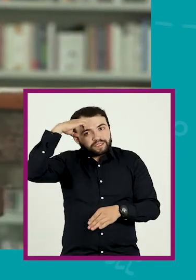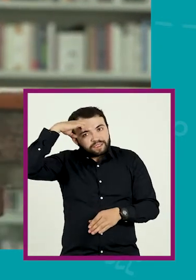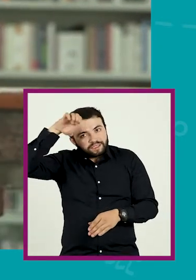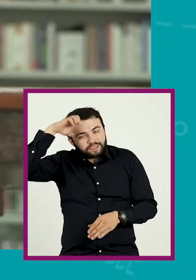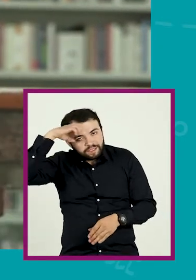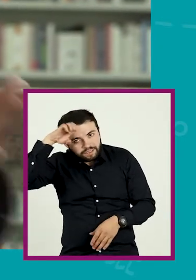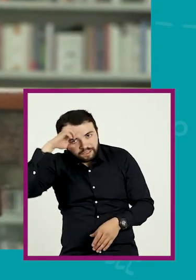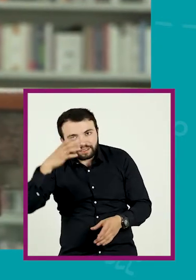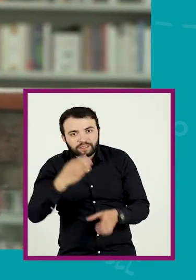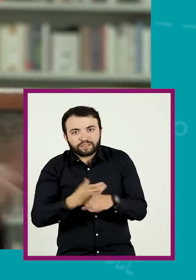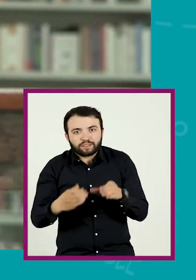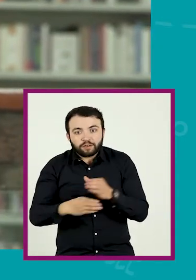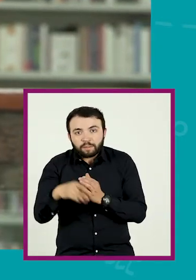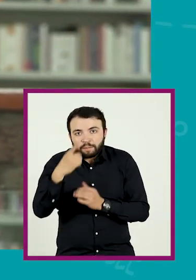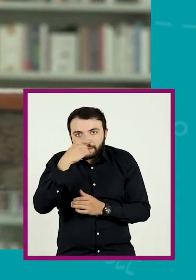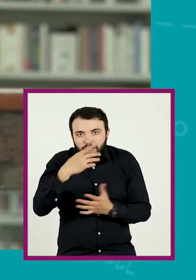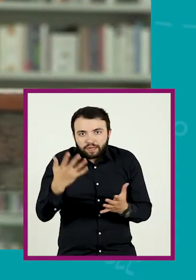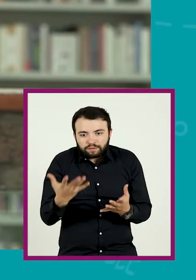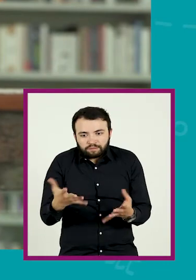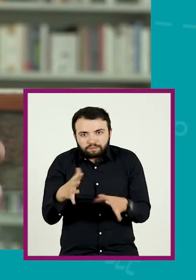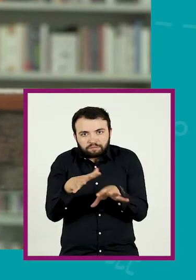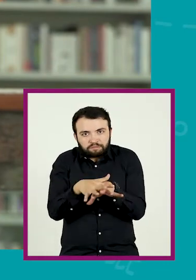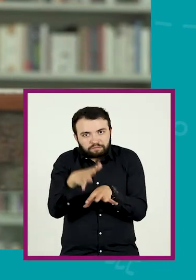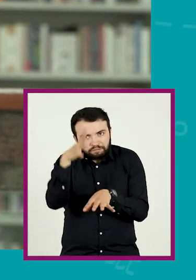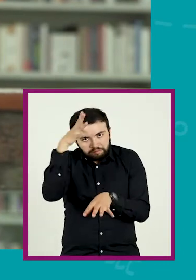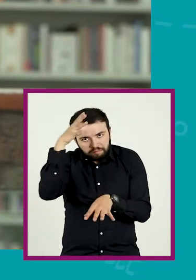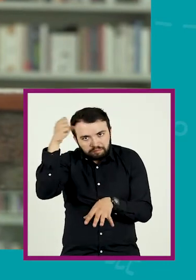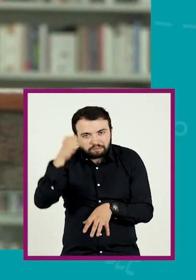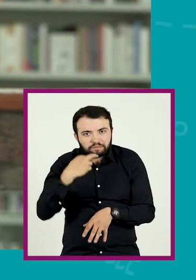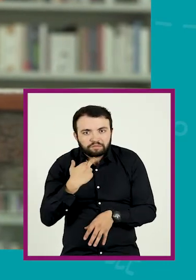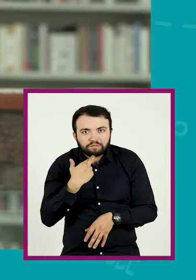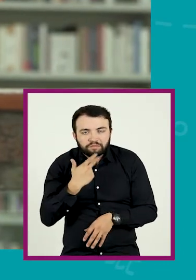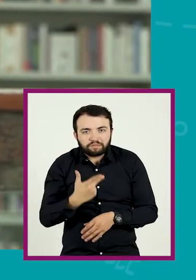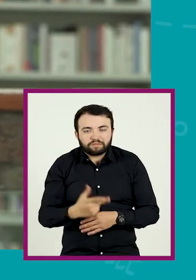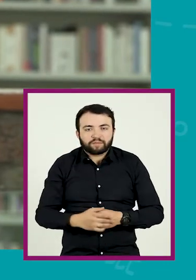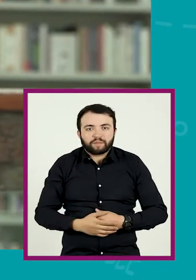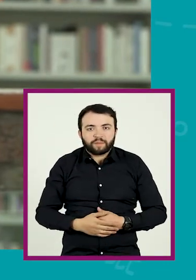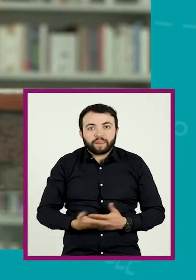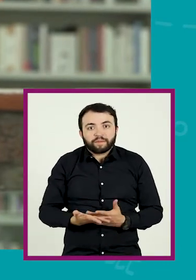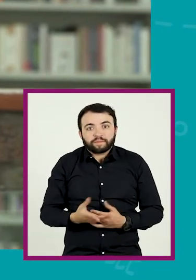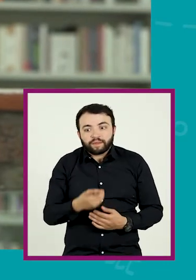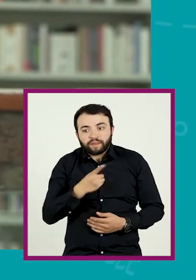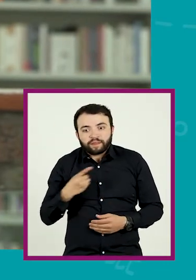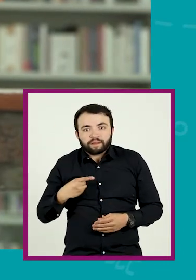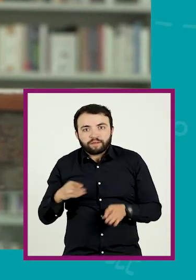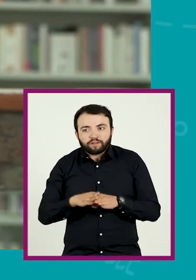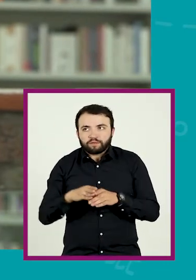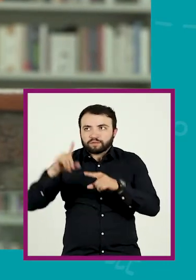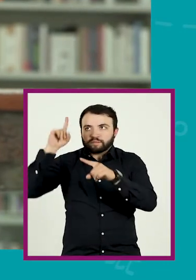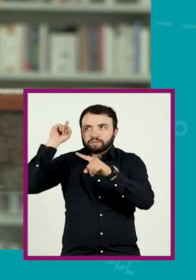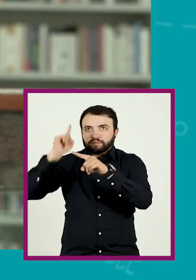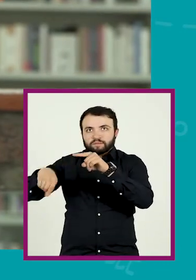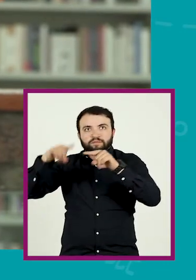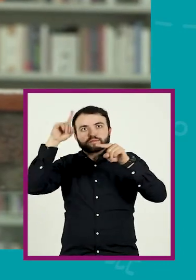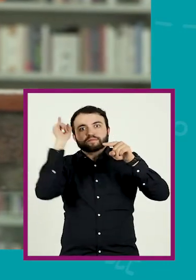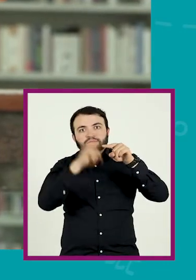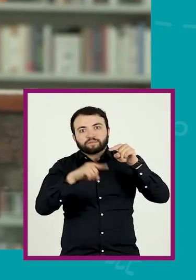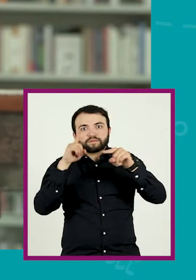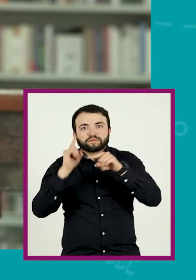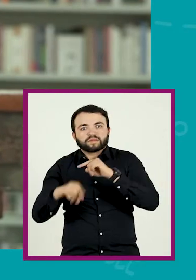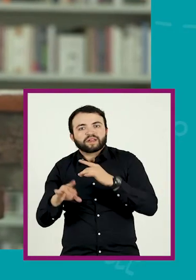y pantanos de teóricos muy lamentables. Entonces su idea es eliminar los